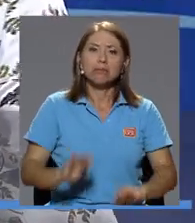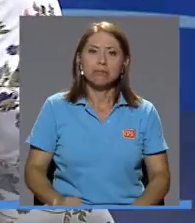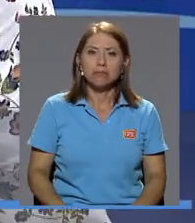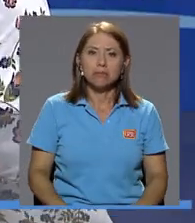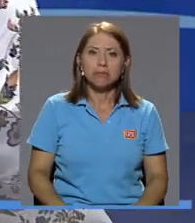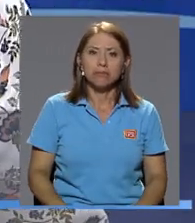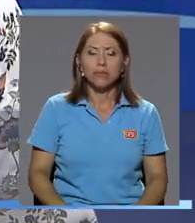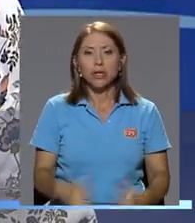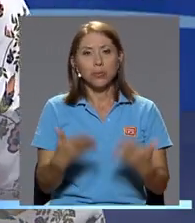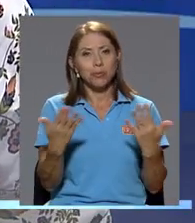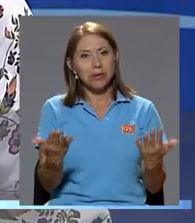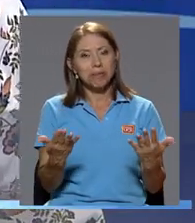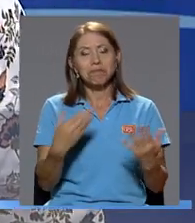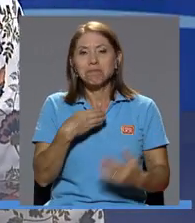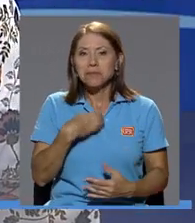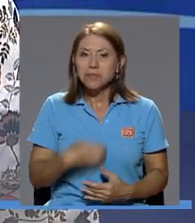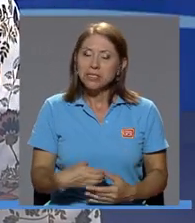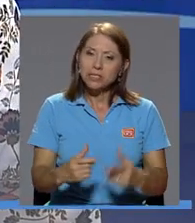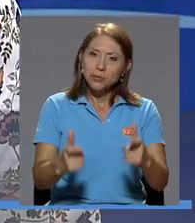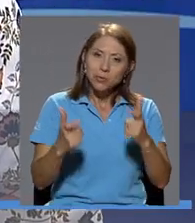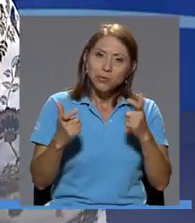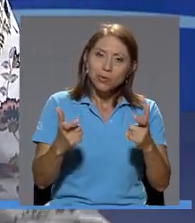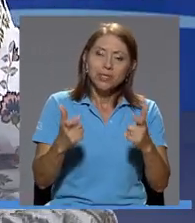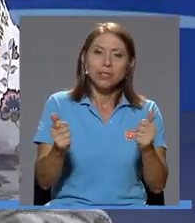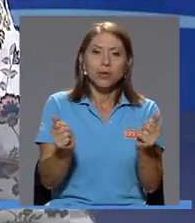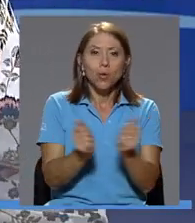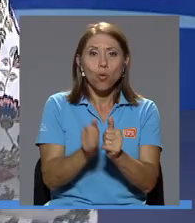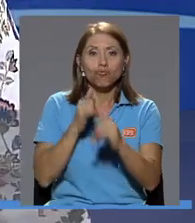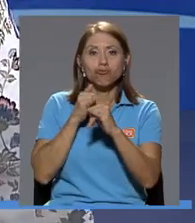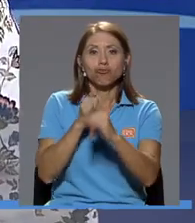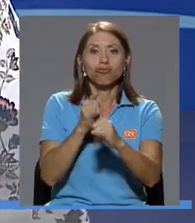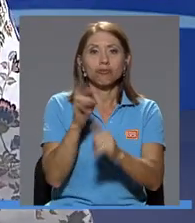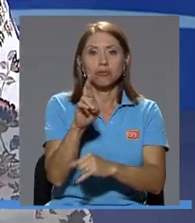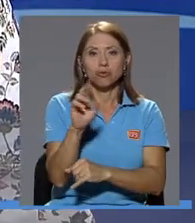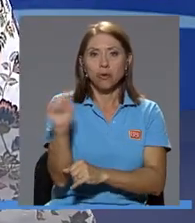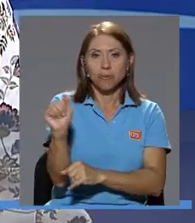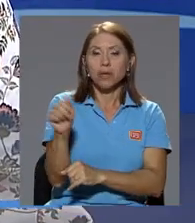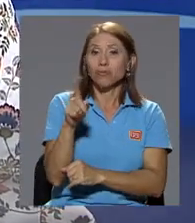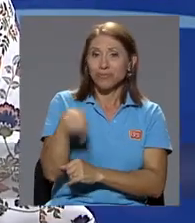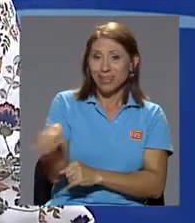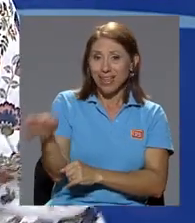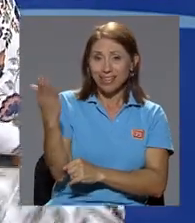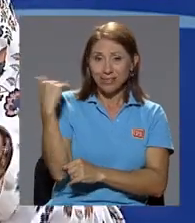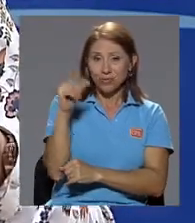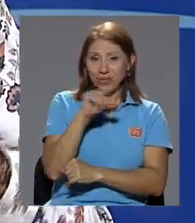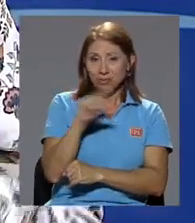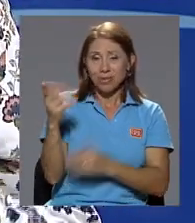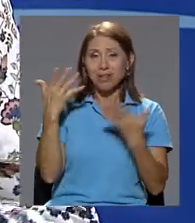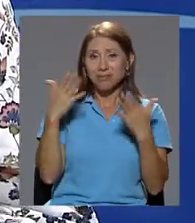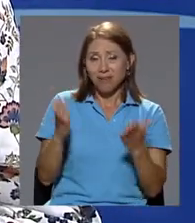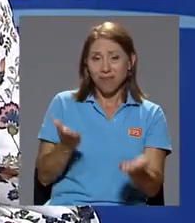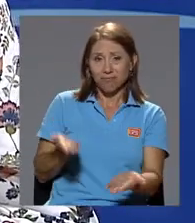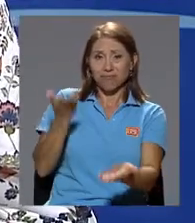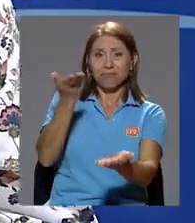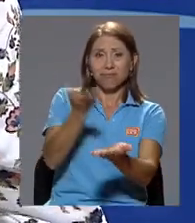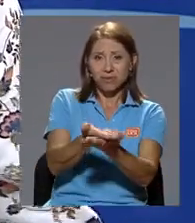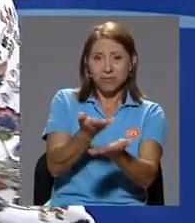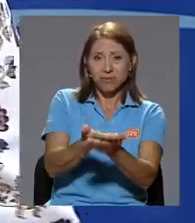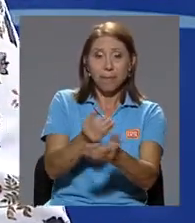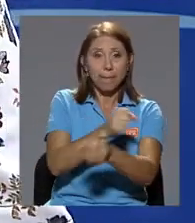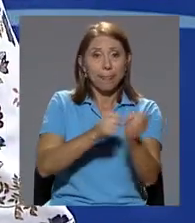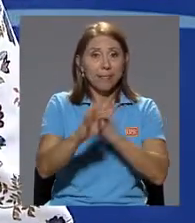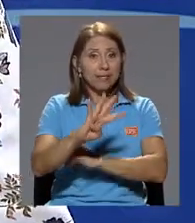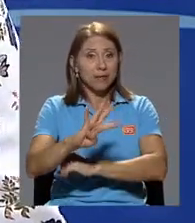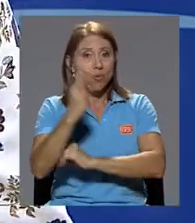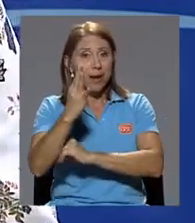bien pues renato desearles muchísima suerte en verdad con este recurso de amparo que ustedes presentaron hace una semana la la sala cuarta